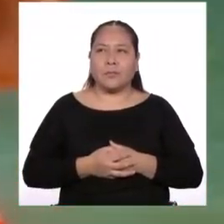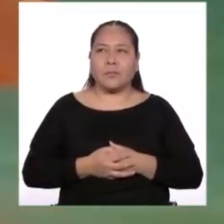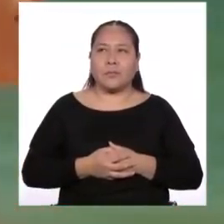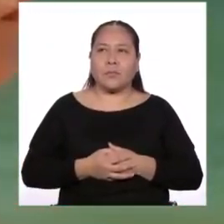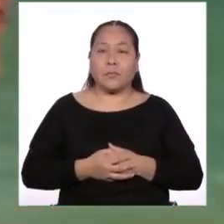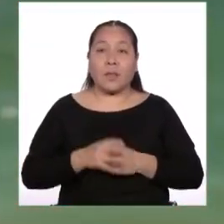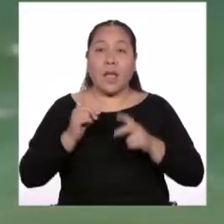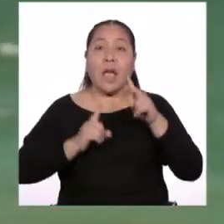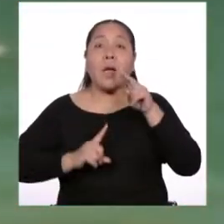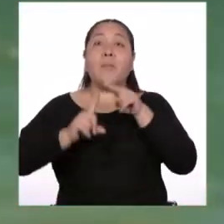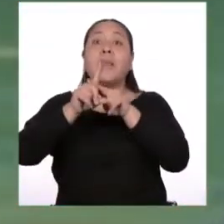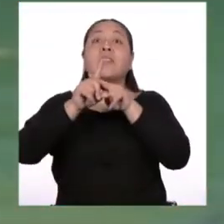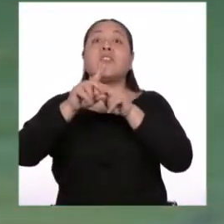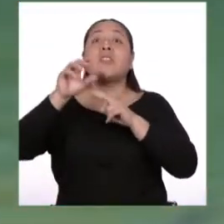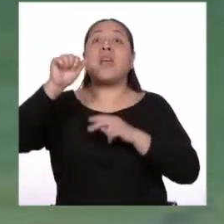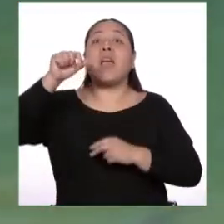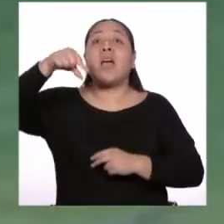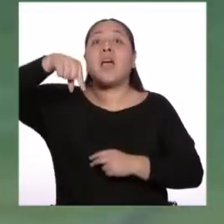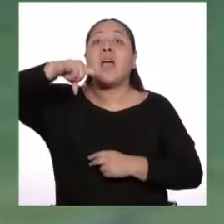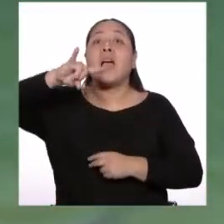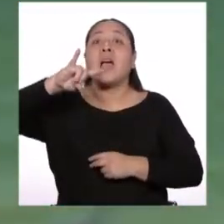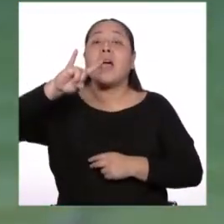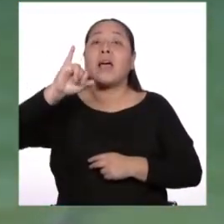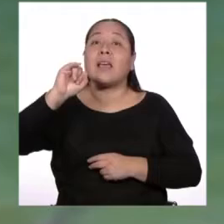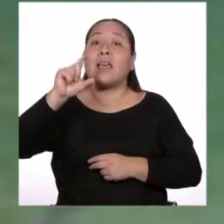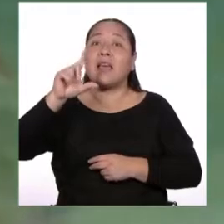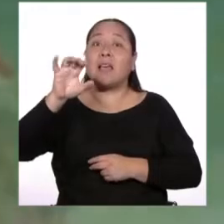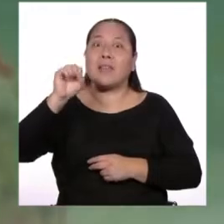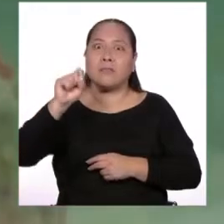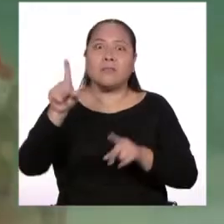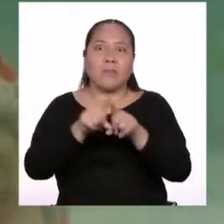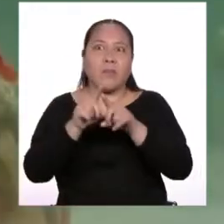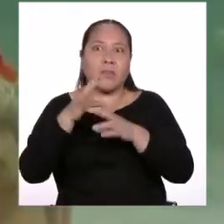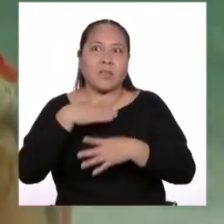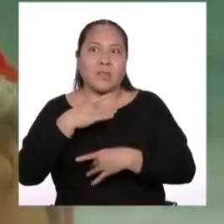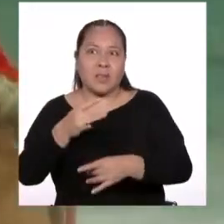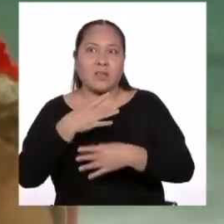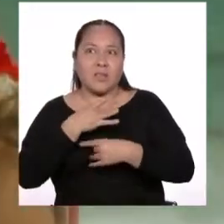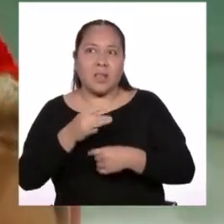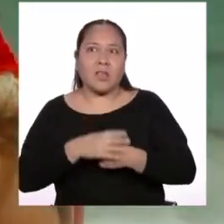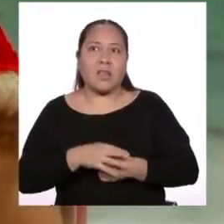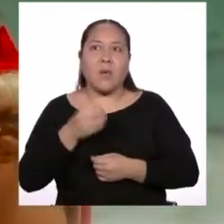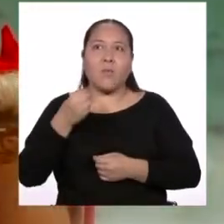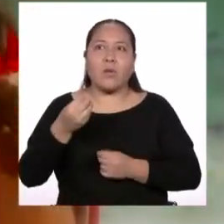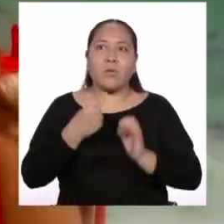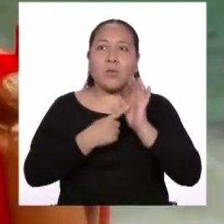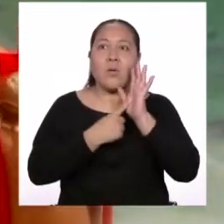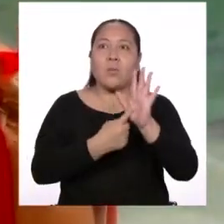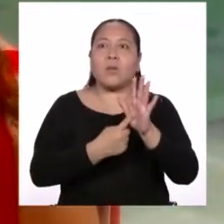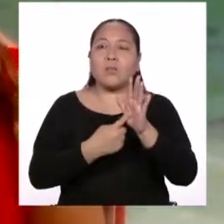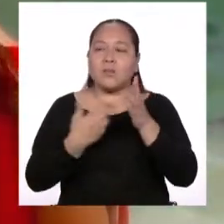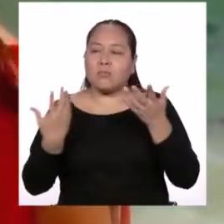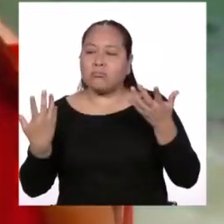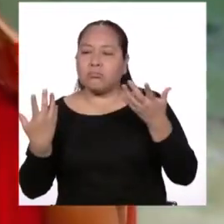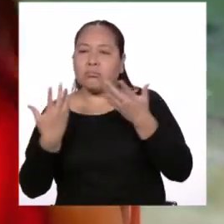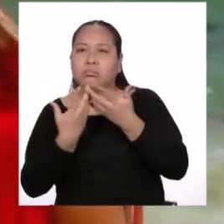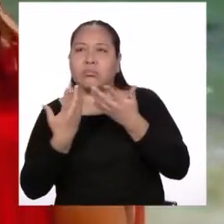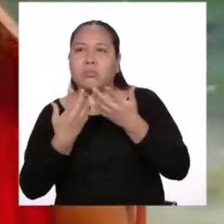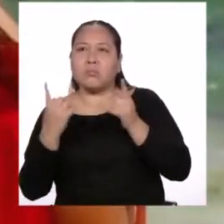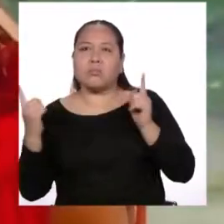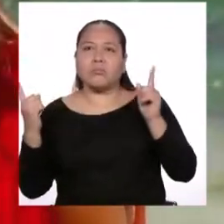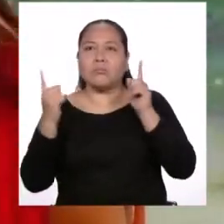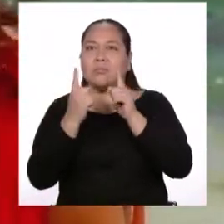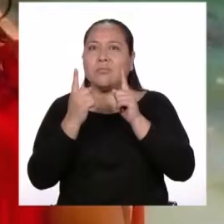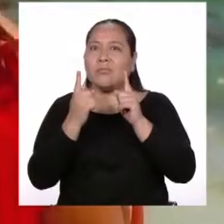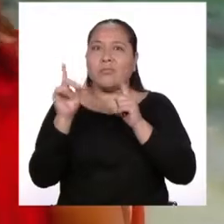La aparición de Aquiles es interesante porque también es una resonancia de la relación quizá no muy positiva